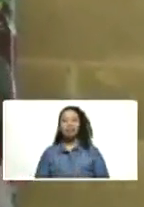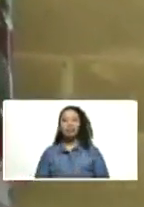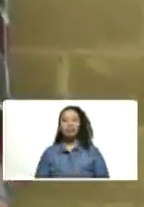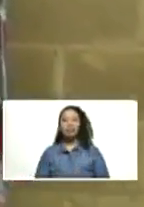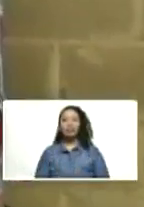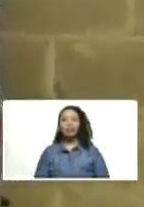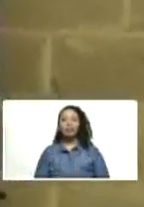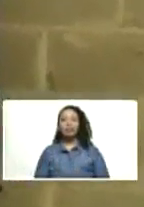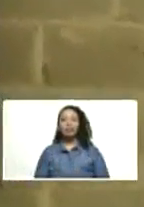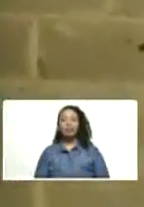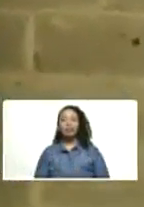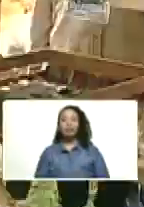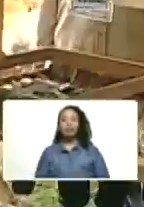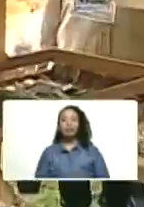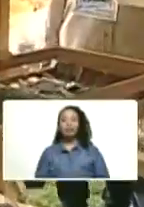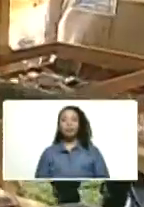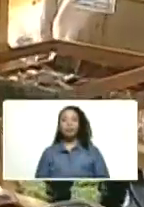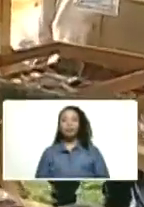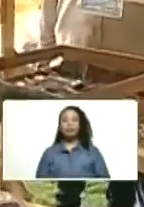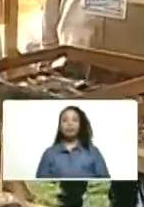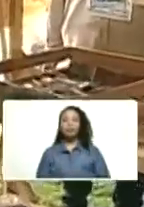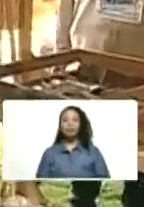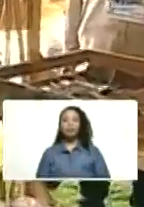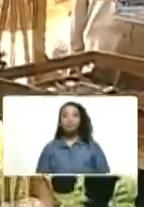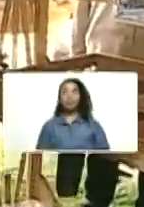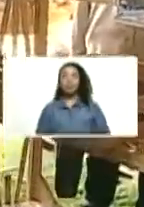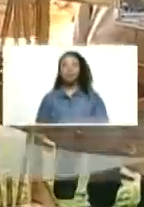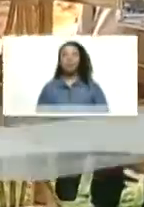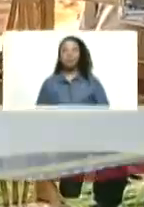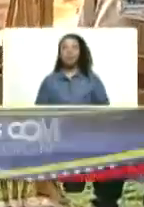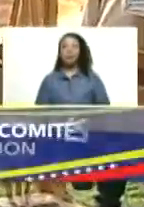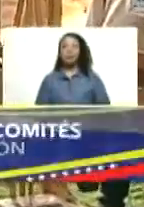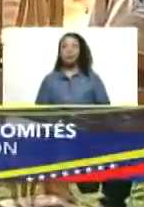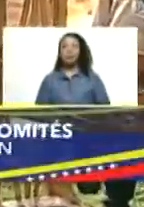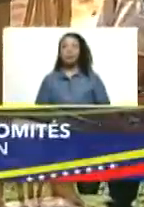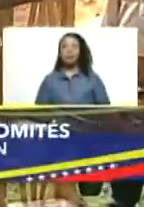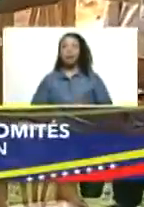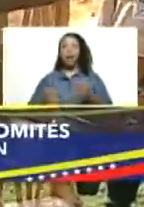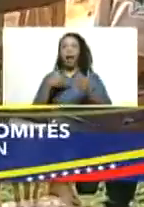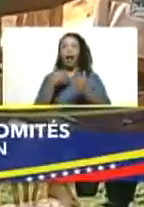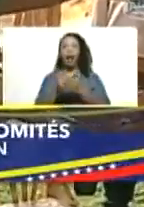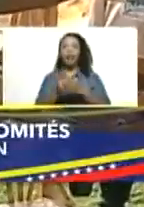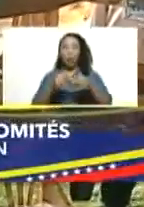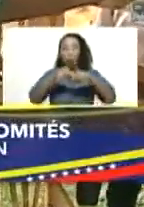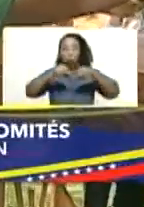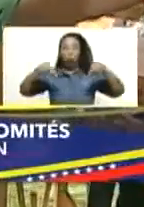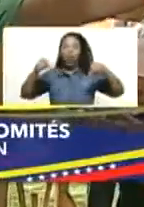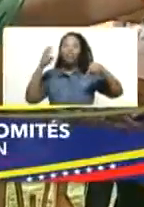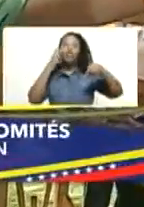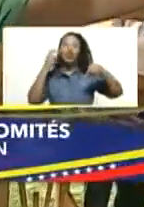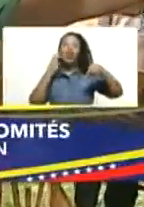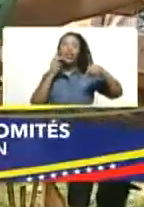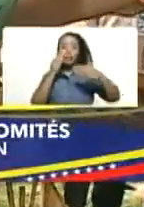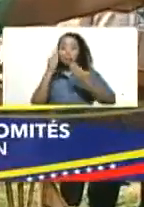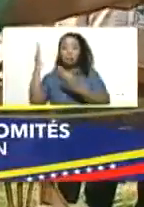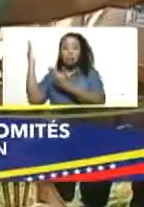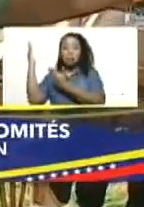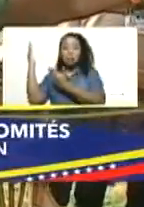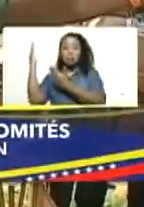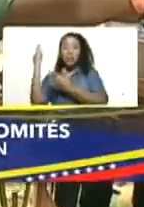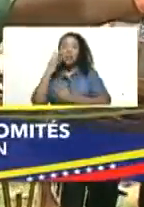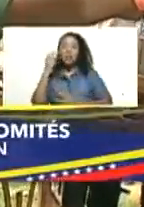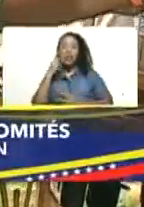Desde la mazorca de cacao hasta la barra de chocolate. Mira lo que tengo aquí. Una barra de